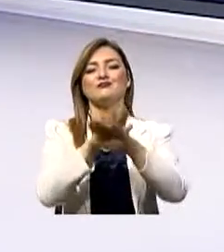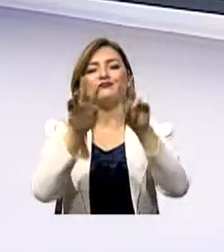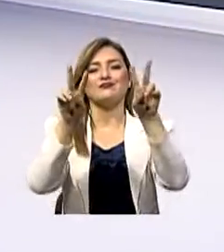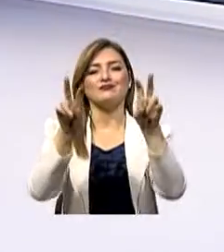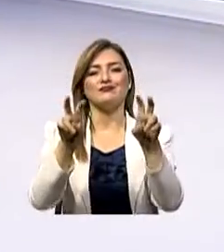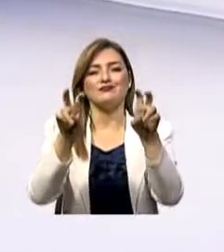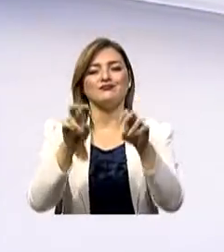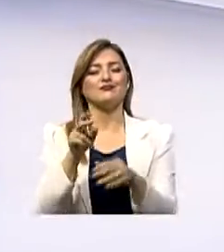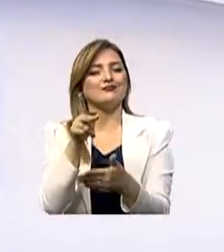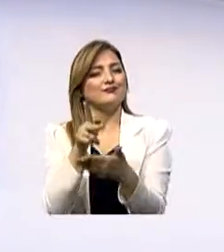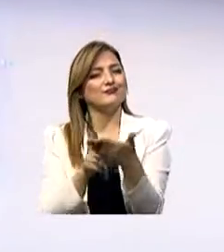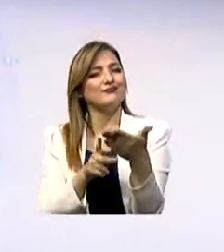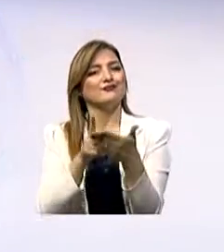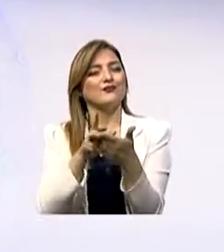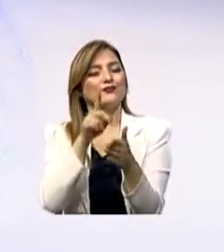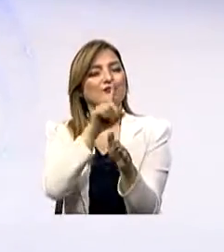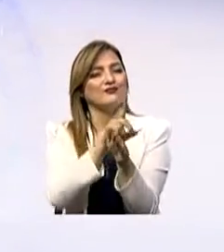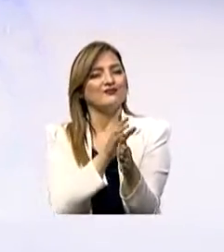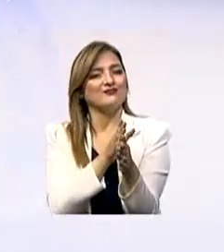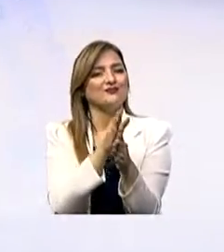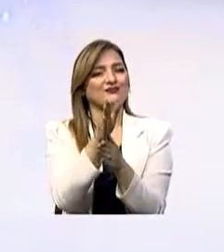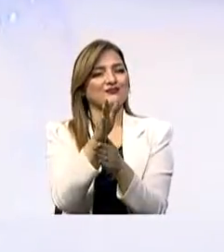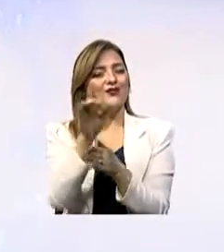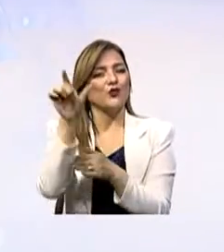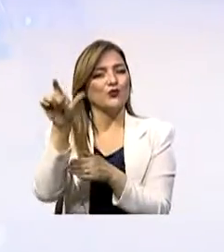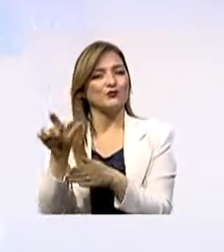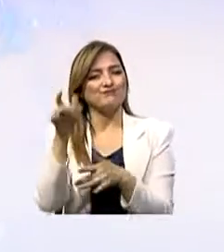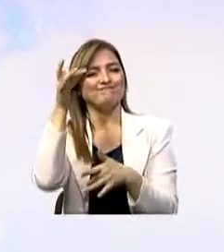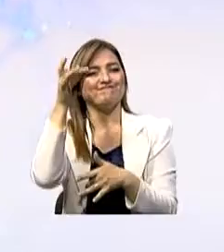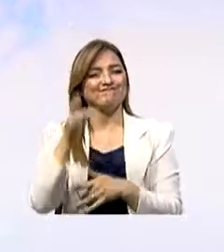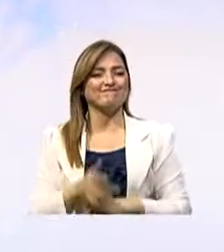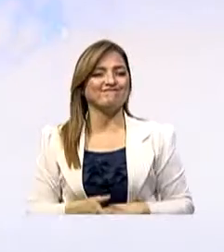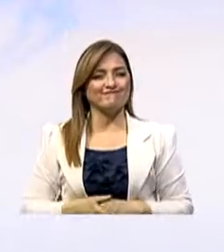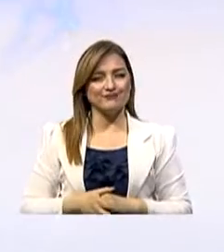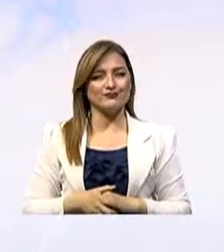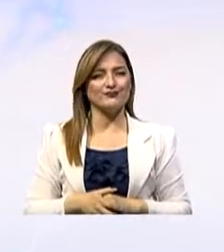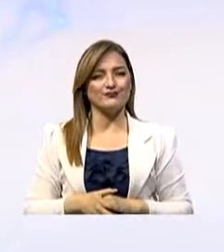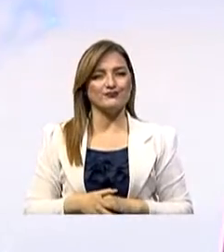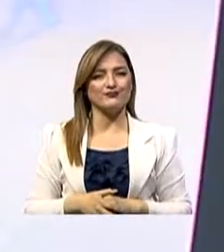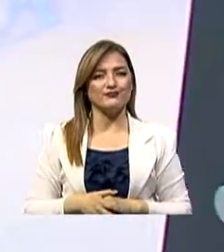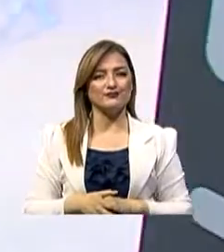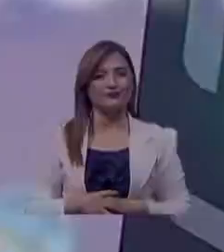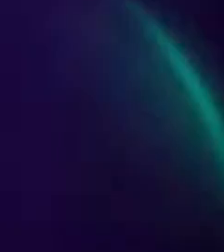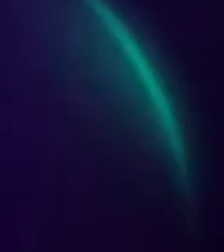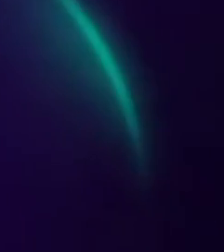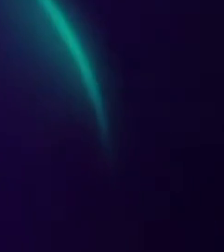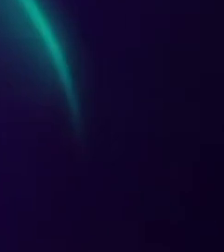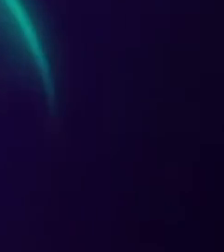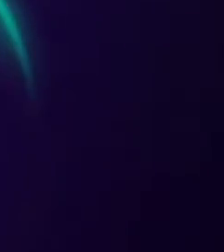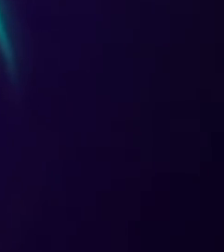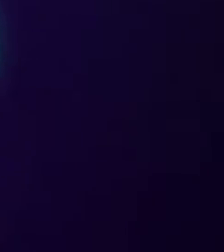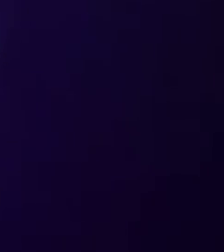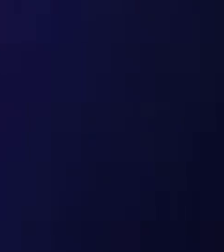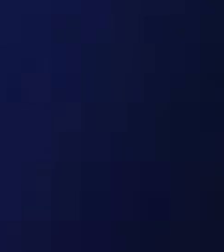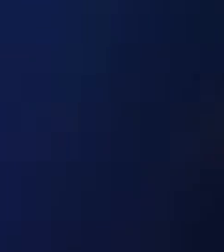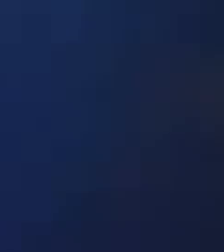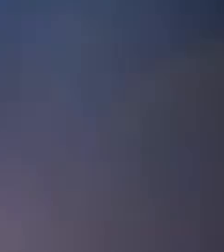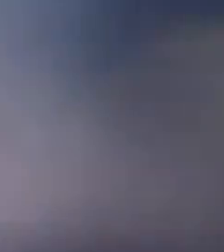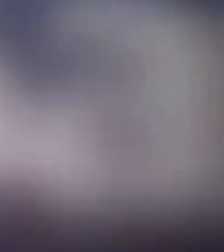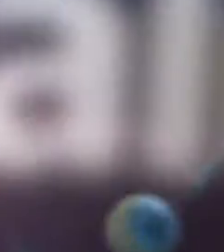local con un especialista y una paciente ya volvemos con